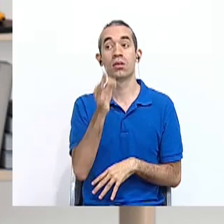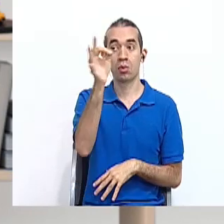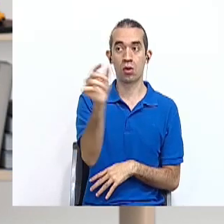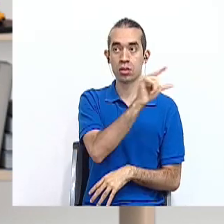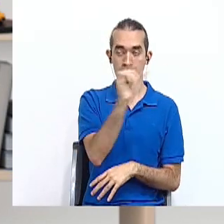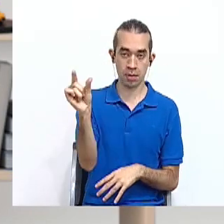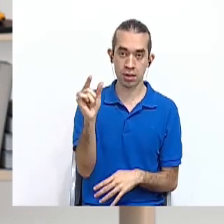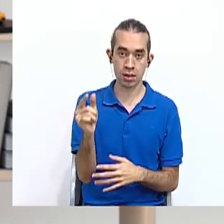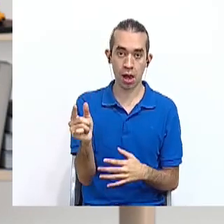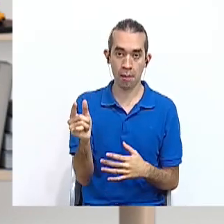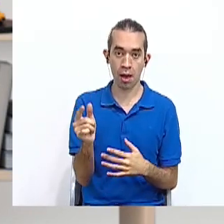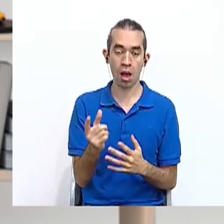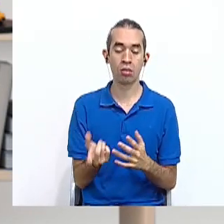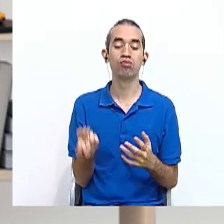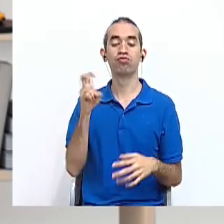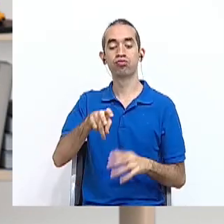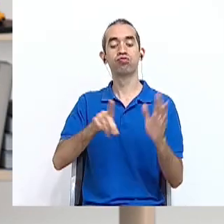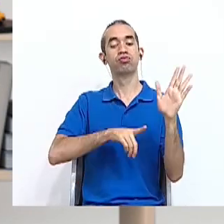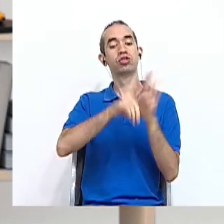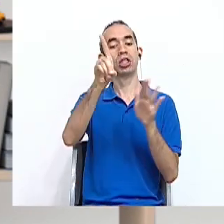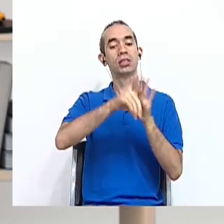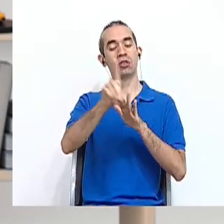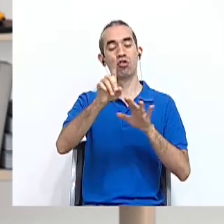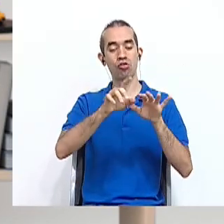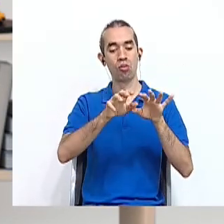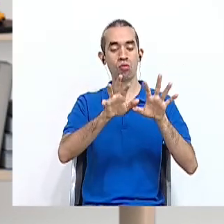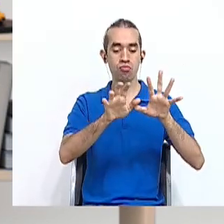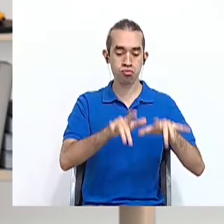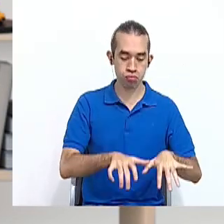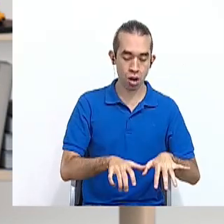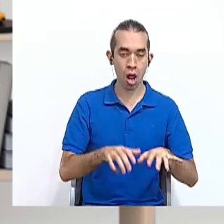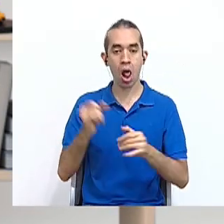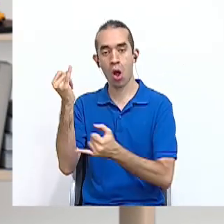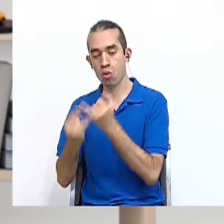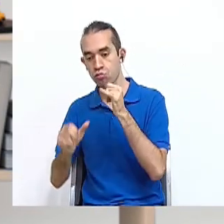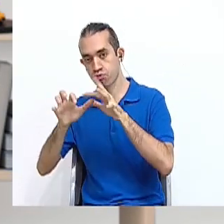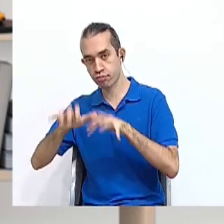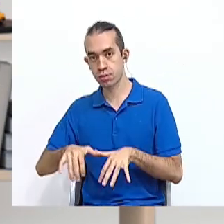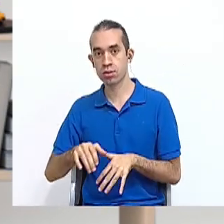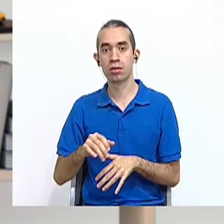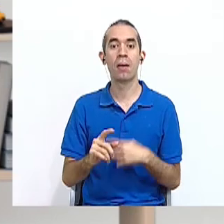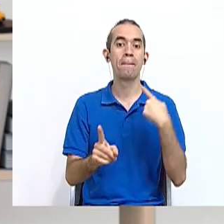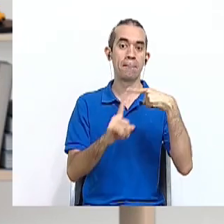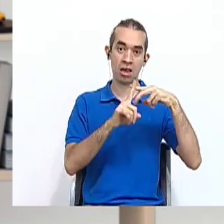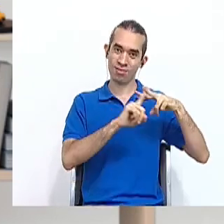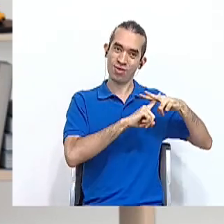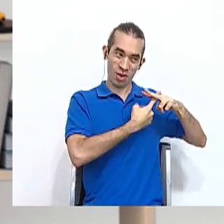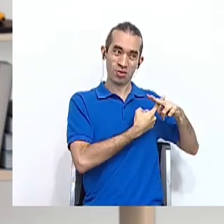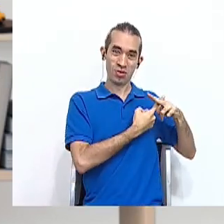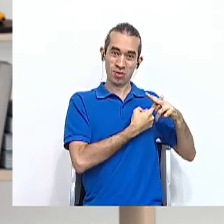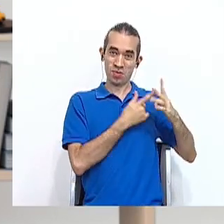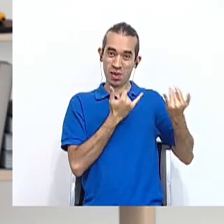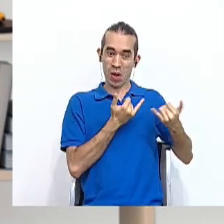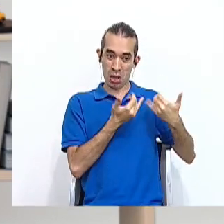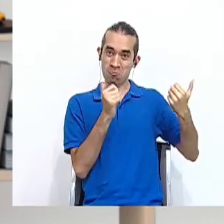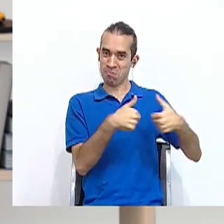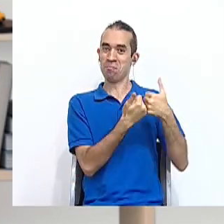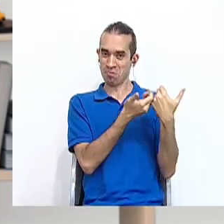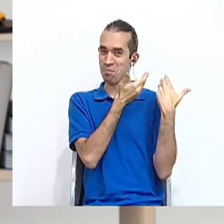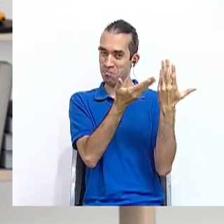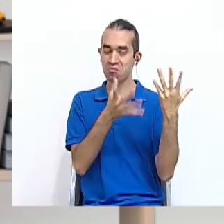a producir los párrafos de desarrollo y de conclusión, junto con la introducción que está como parte del